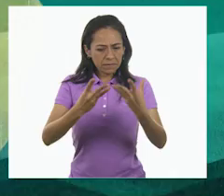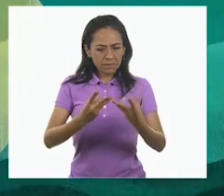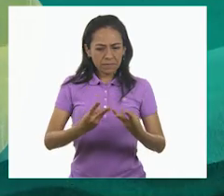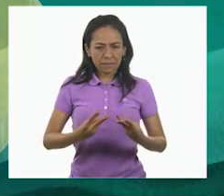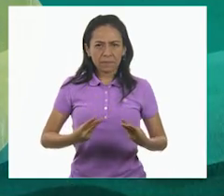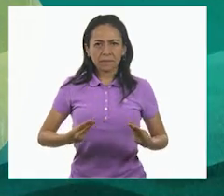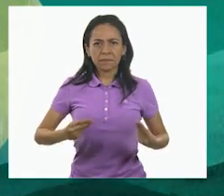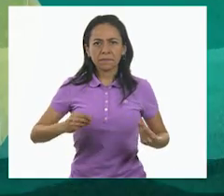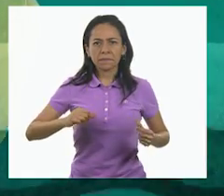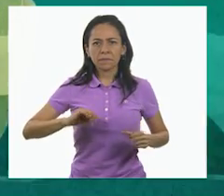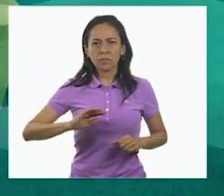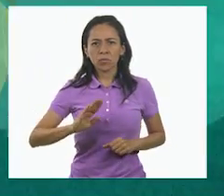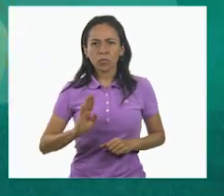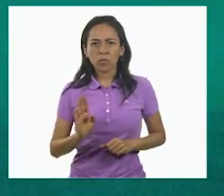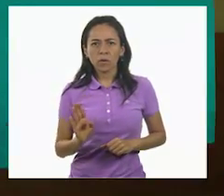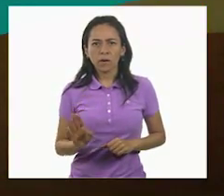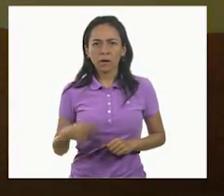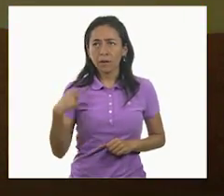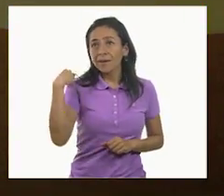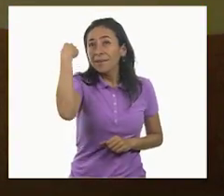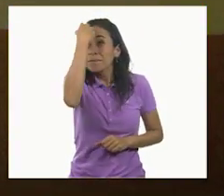ni kinakan